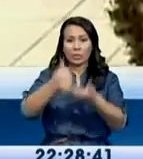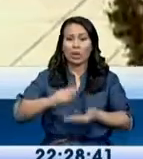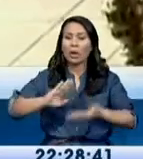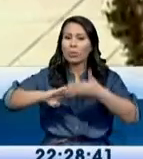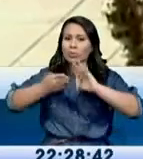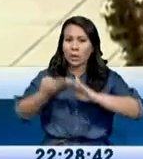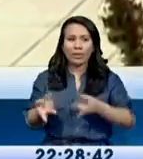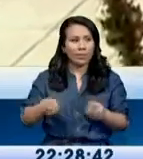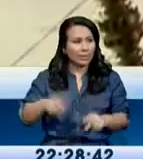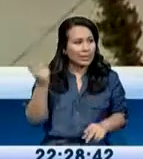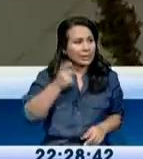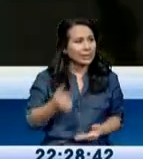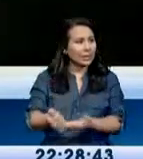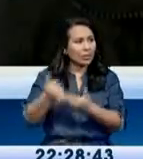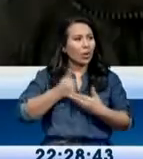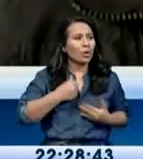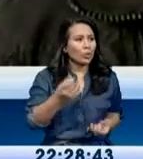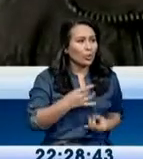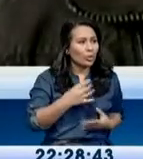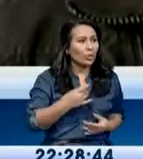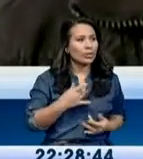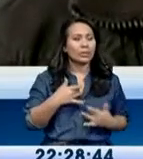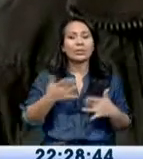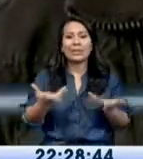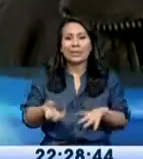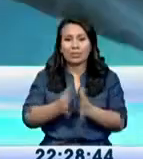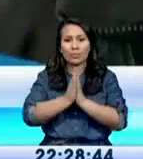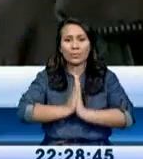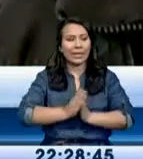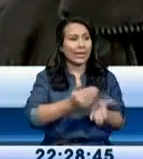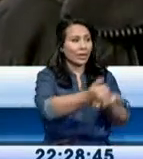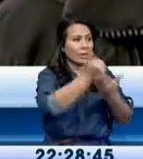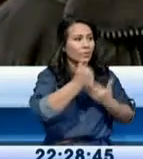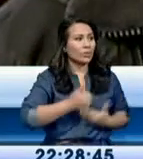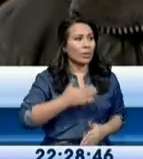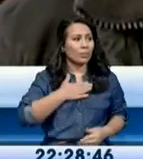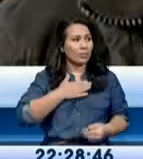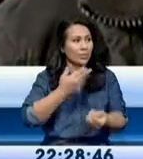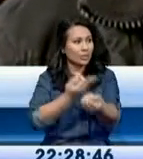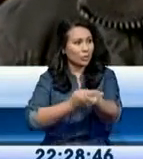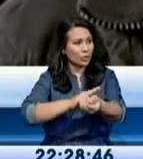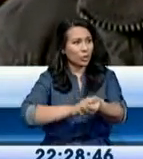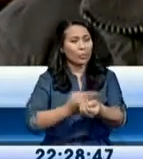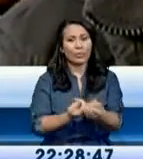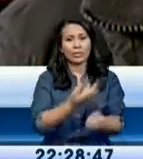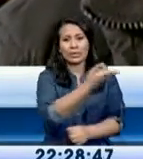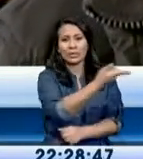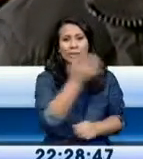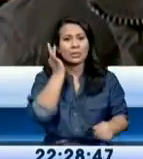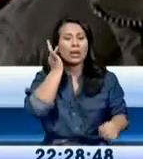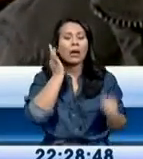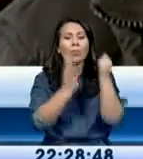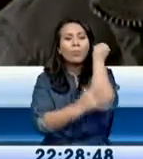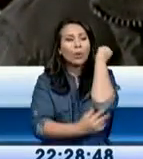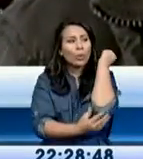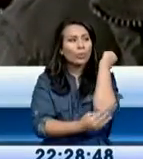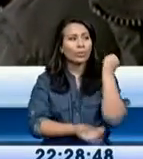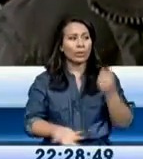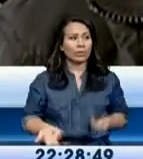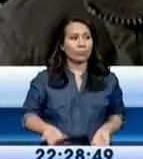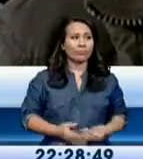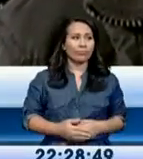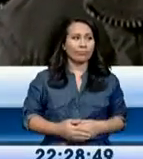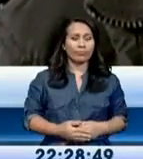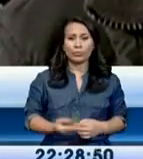en estos momentos de dolor. Quisiera pedir una ayuda porque ya que mi sobrina es pobre y pues de cualquier